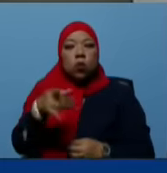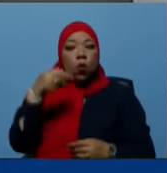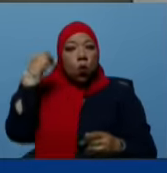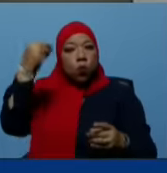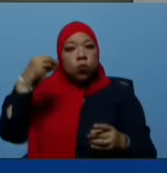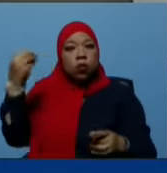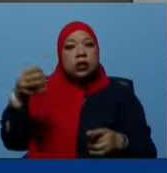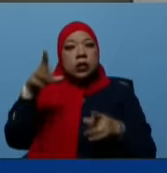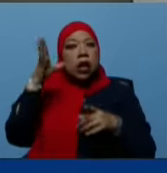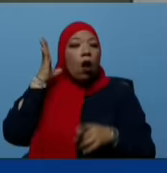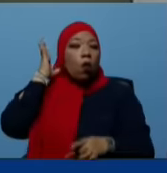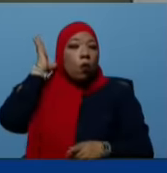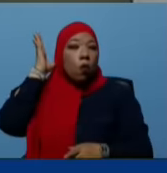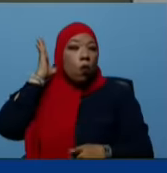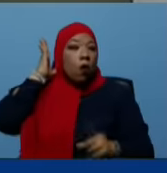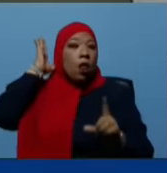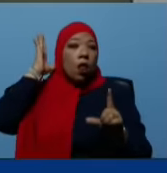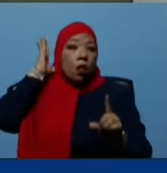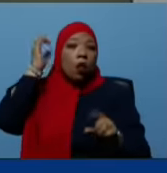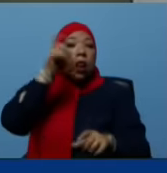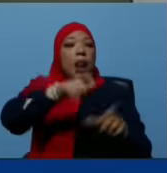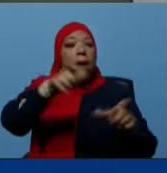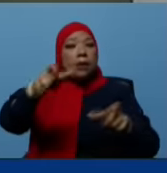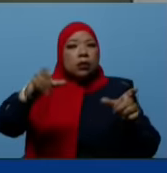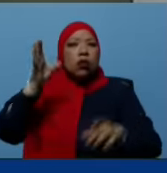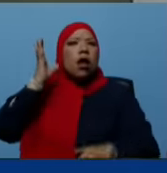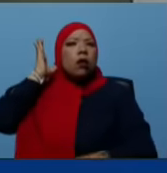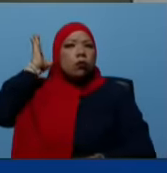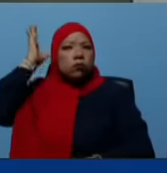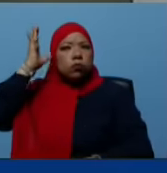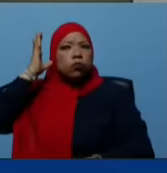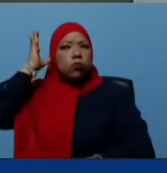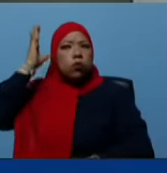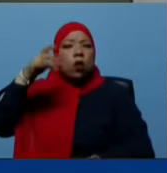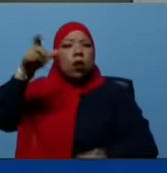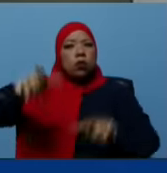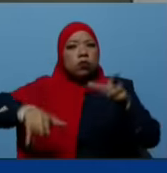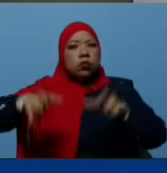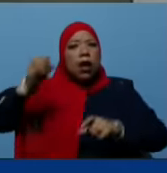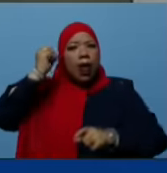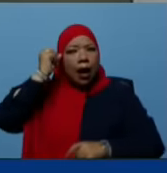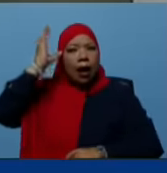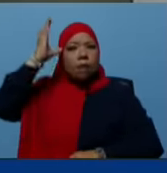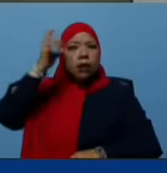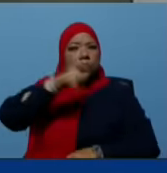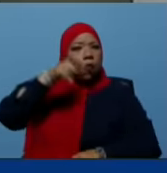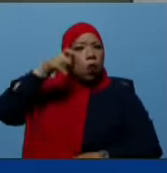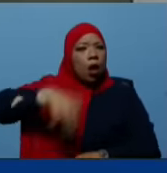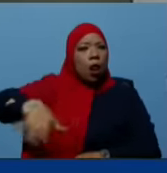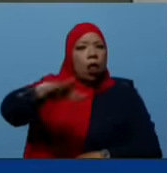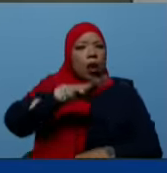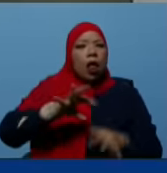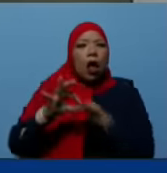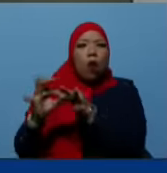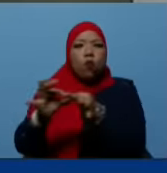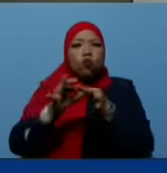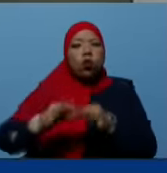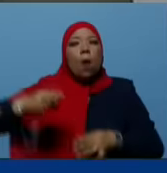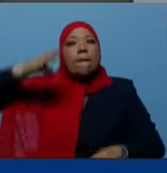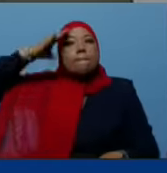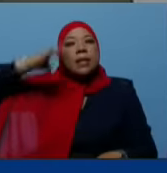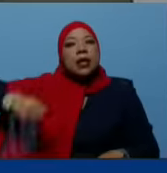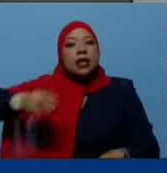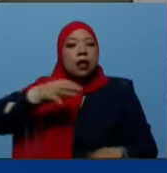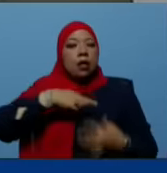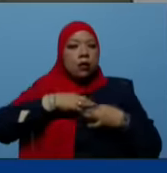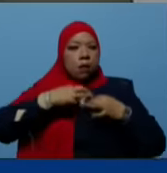subestimando la conciencia que tiene un pueblo entero, subestimando la capacidad que tiene la Unión Cívico-Militar Policial